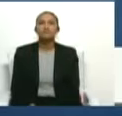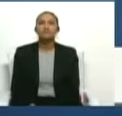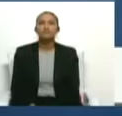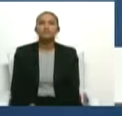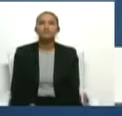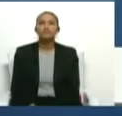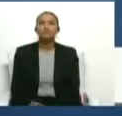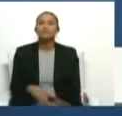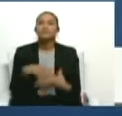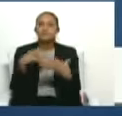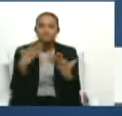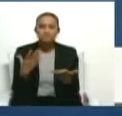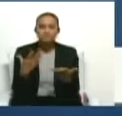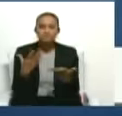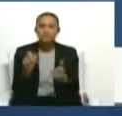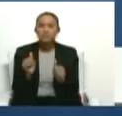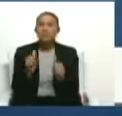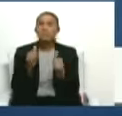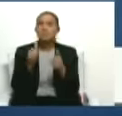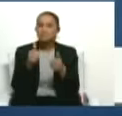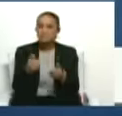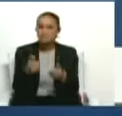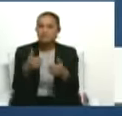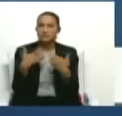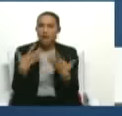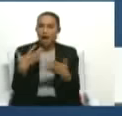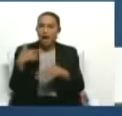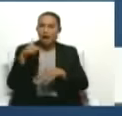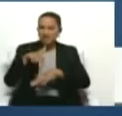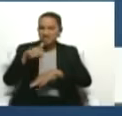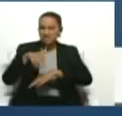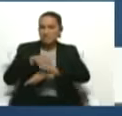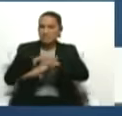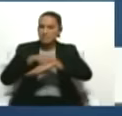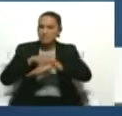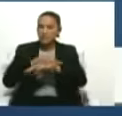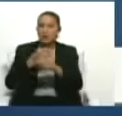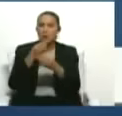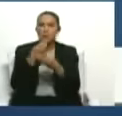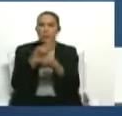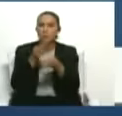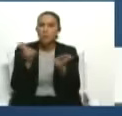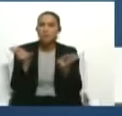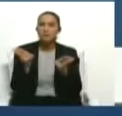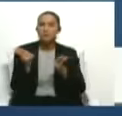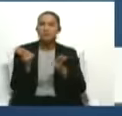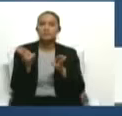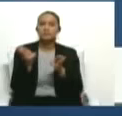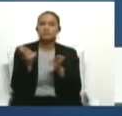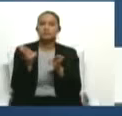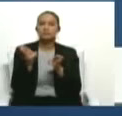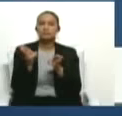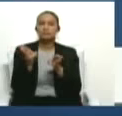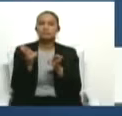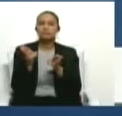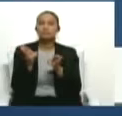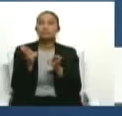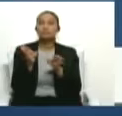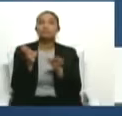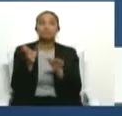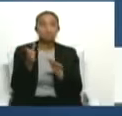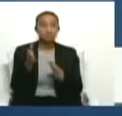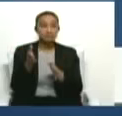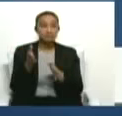expresar nuestra satisfacción por esta refundación del Ministerio Público, la cual hemos buscado desde